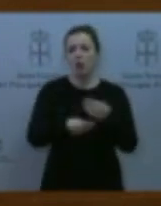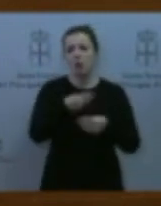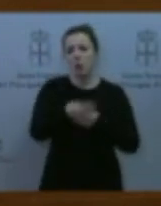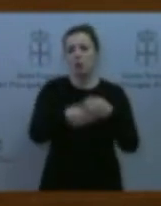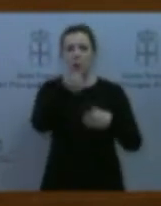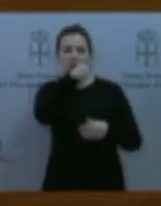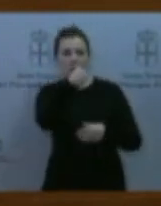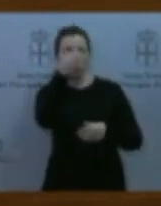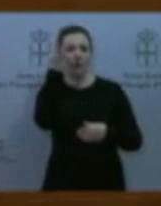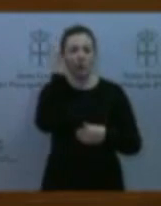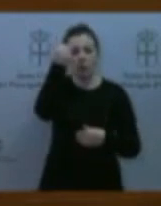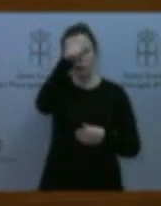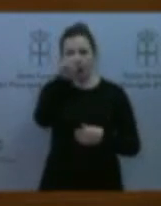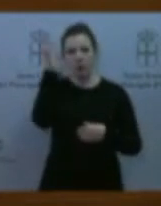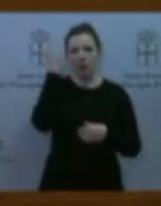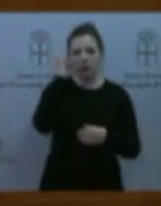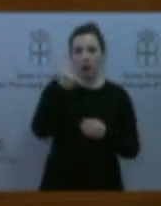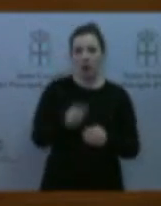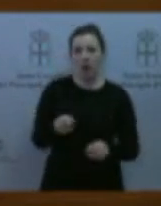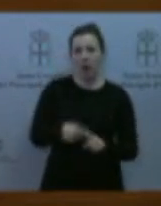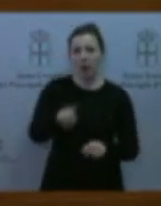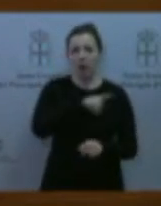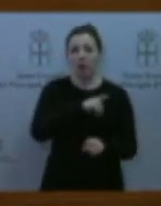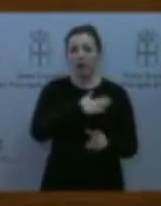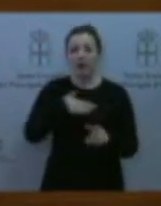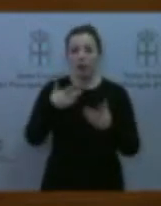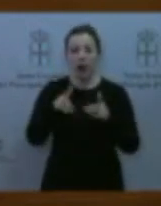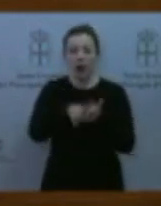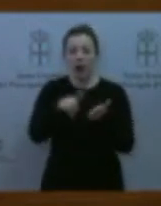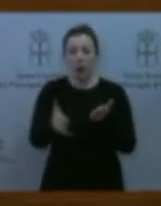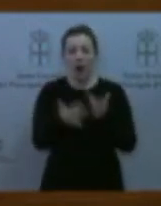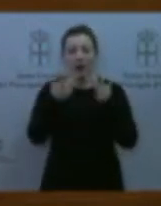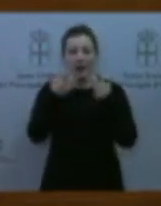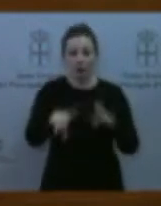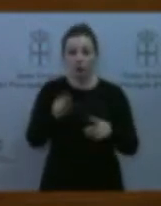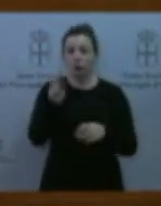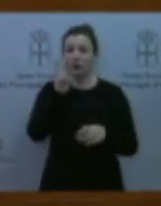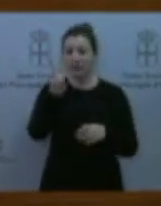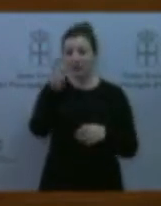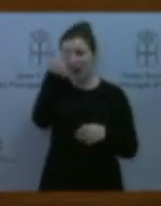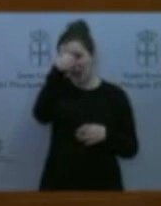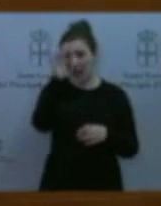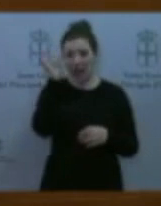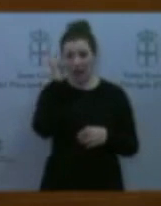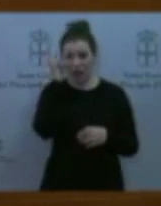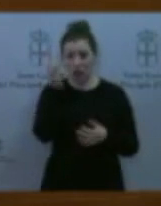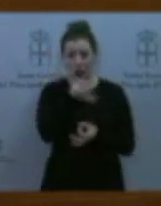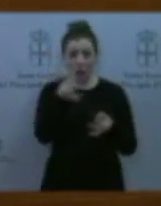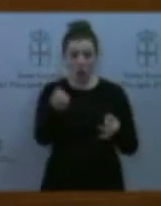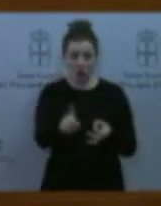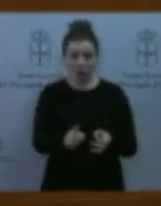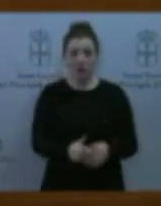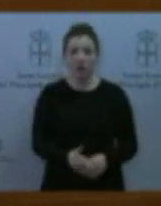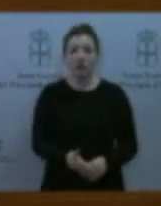que pretende un lenguaje neutro, que desde la perspectiva de género, pues que es inadecuado. Alegamos, entre